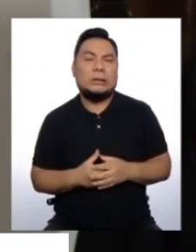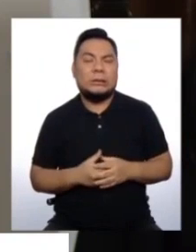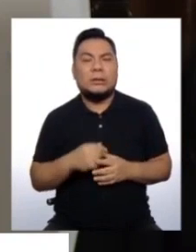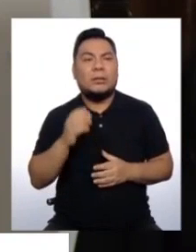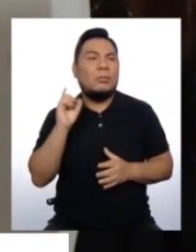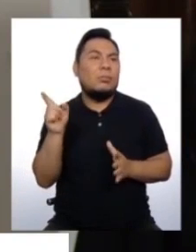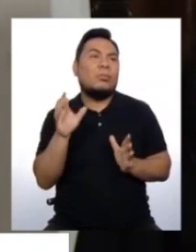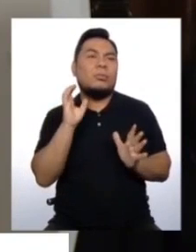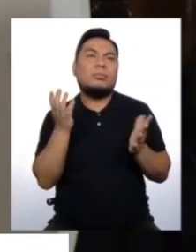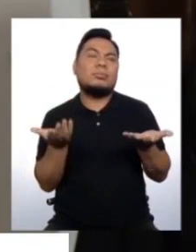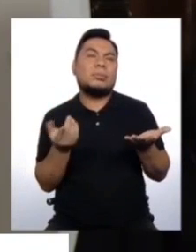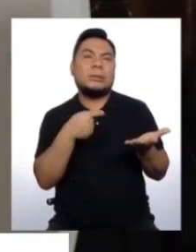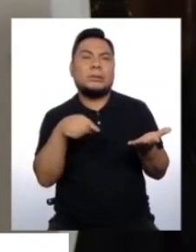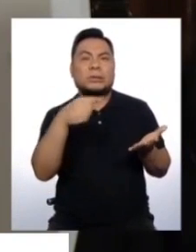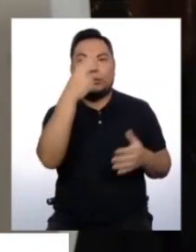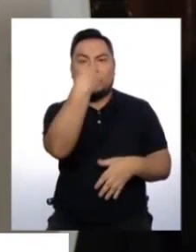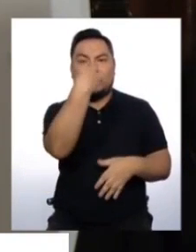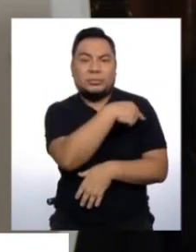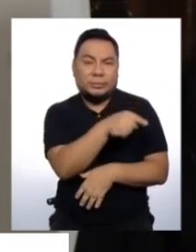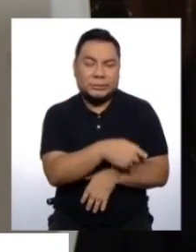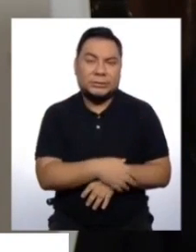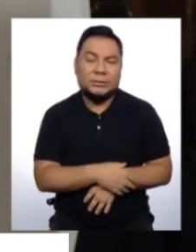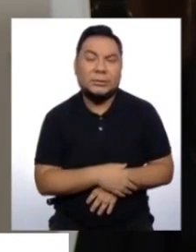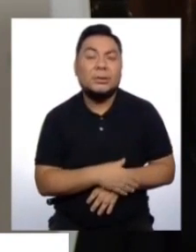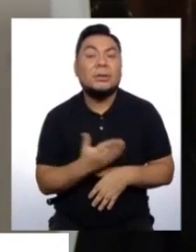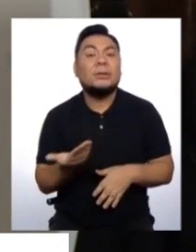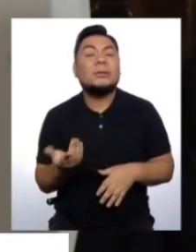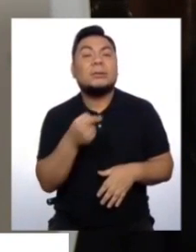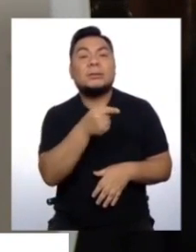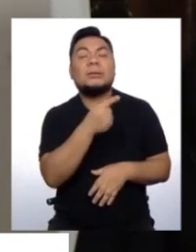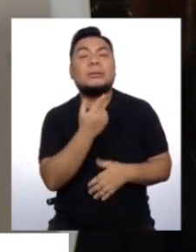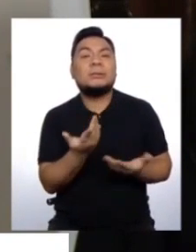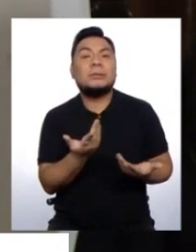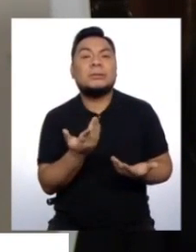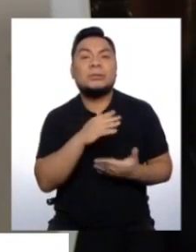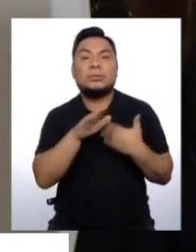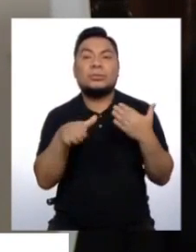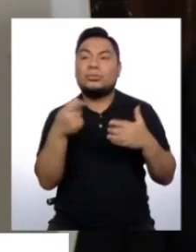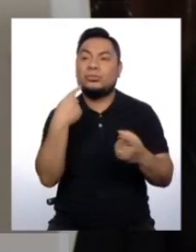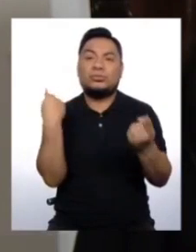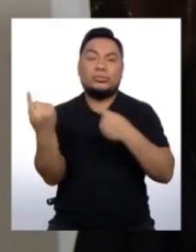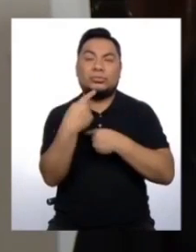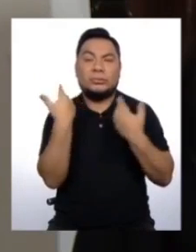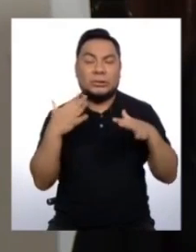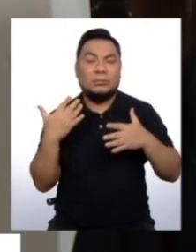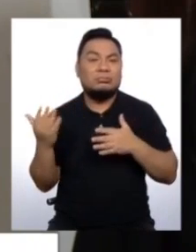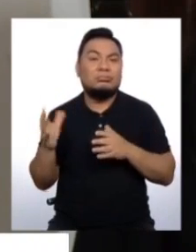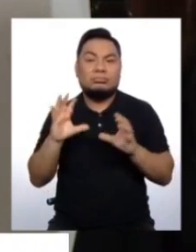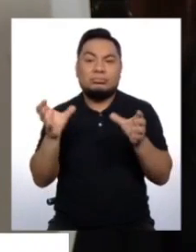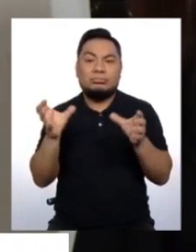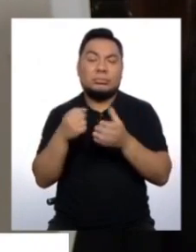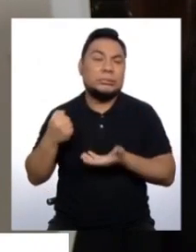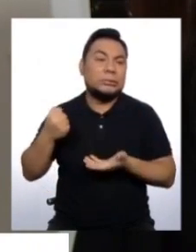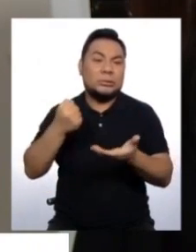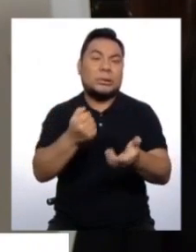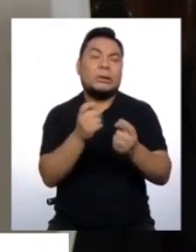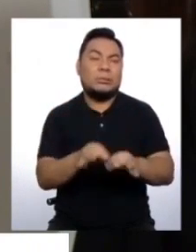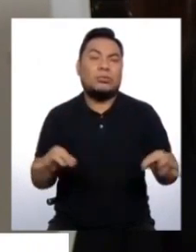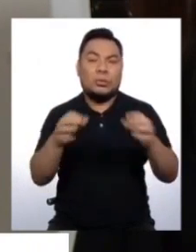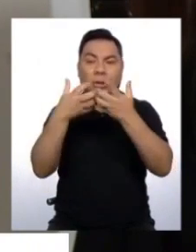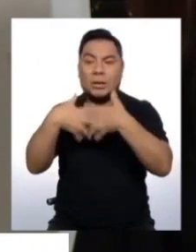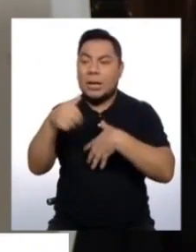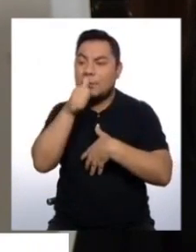como para los hospitales. En relación con la nosotros hemos movilizado donaciones importantes del sector